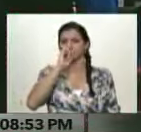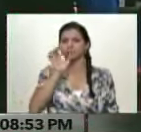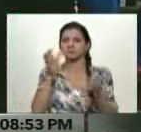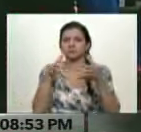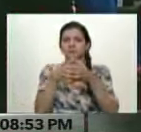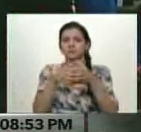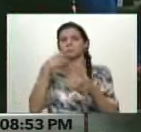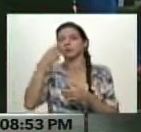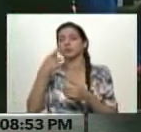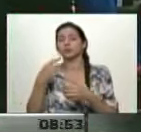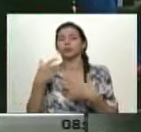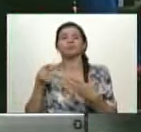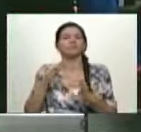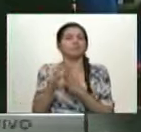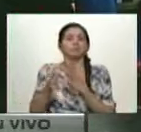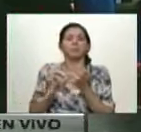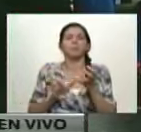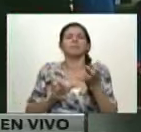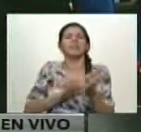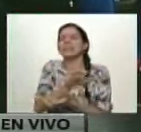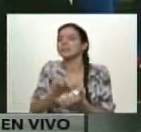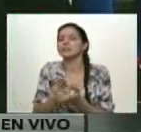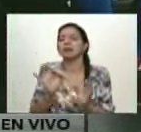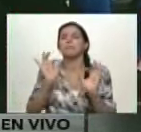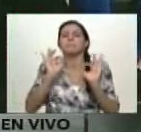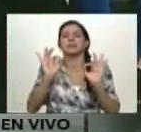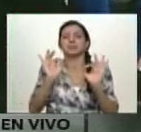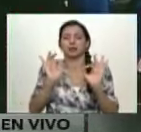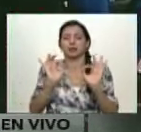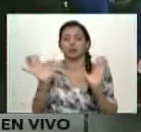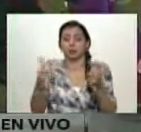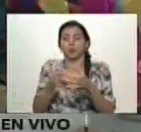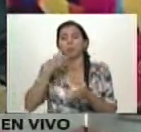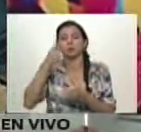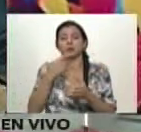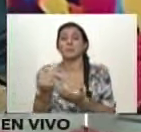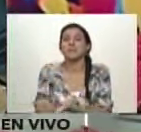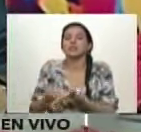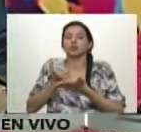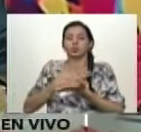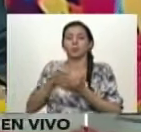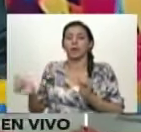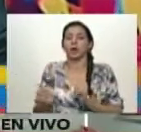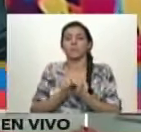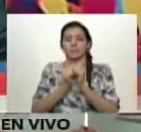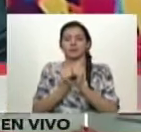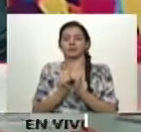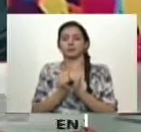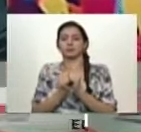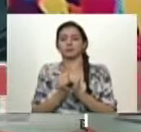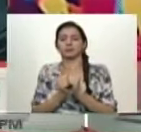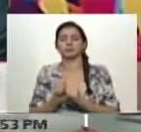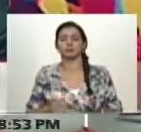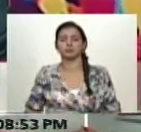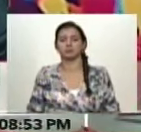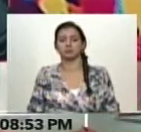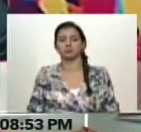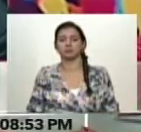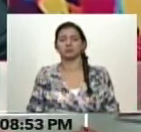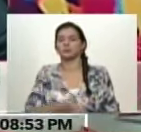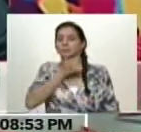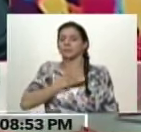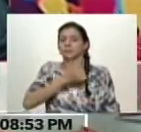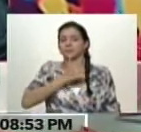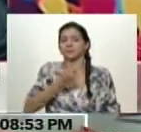crisis, un buró político especial que me ayude, me acompañe a cabalgar esta